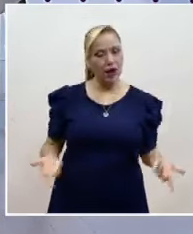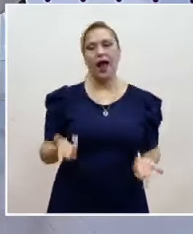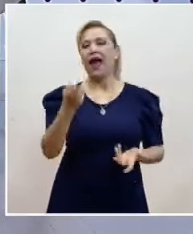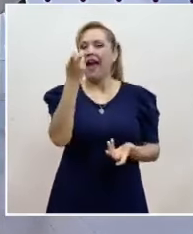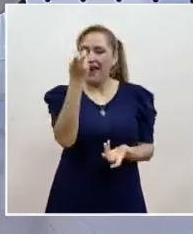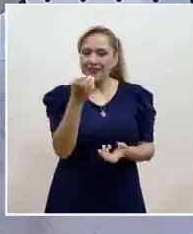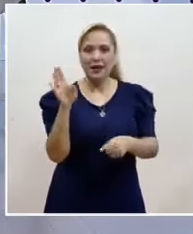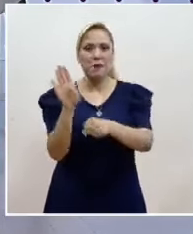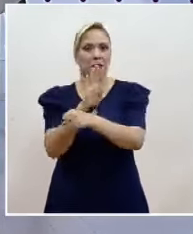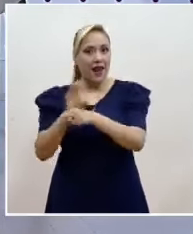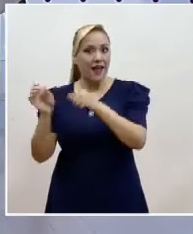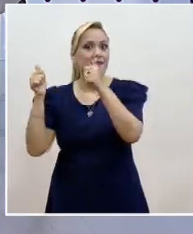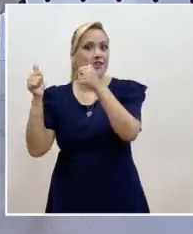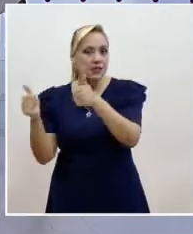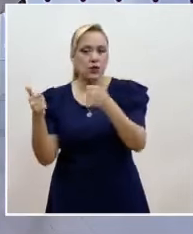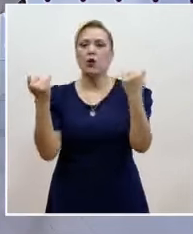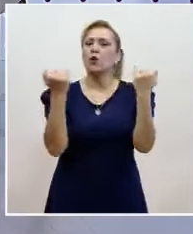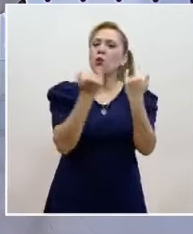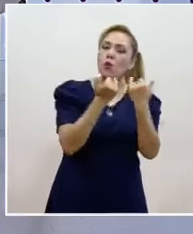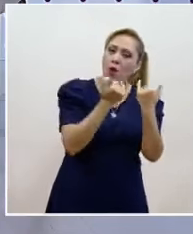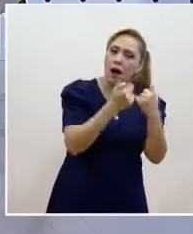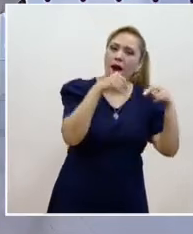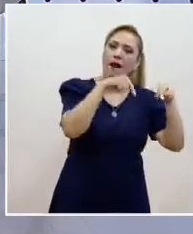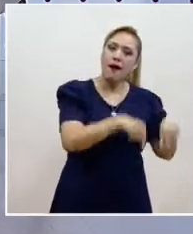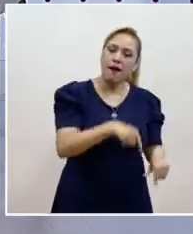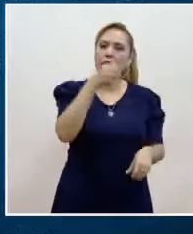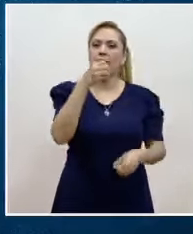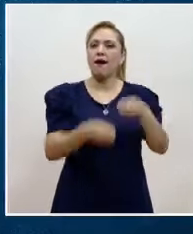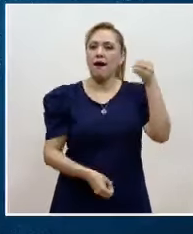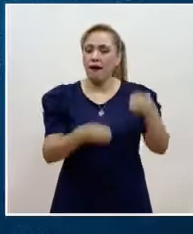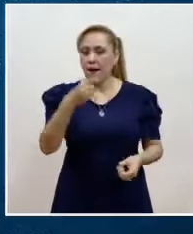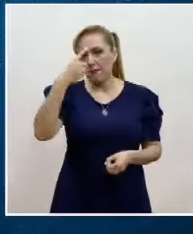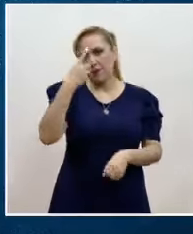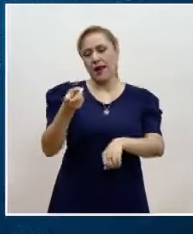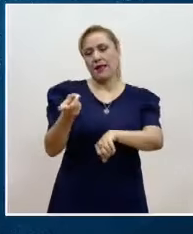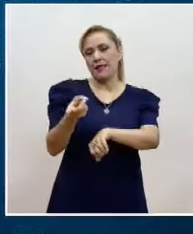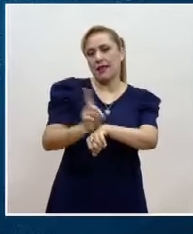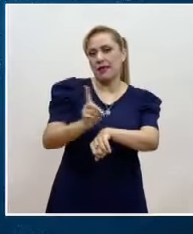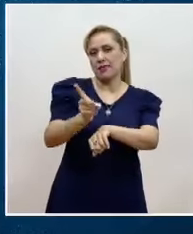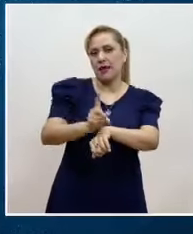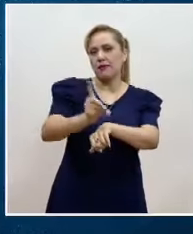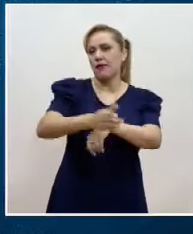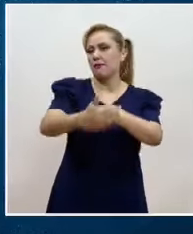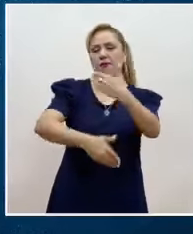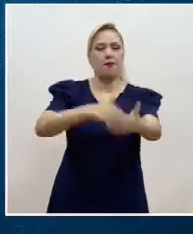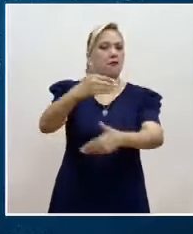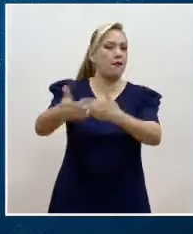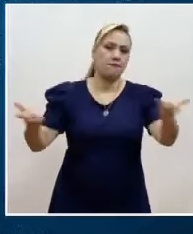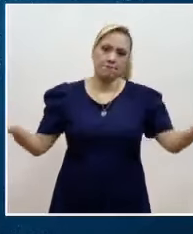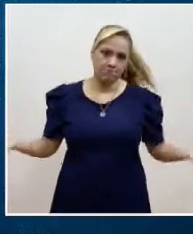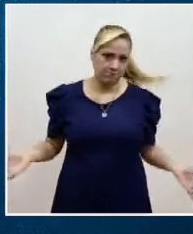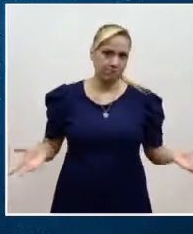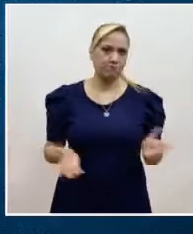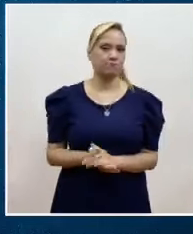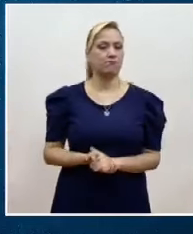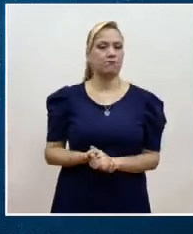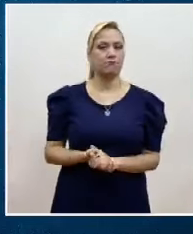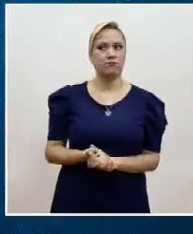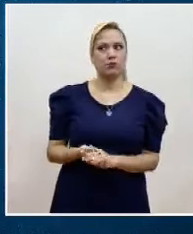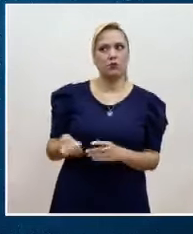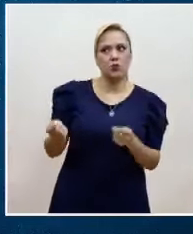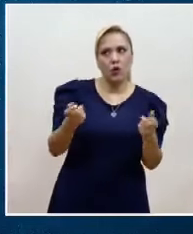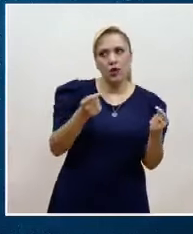beneficio directo, real, cotidiano, creo que sería la palabra, hacerlo también desde el punto de vista de la justicia. Poco se habló, pero